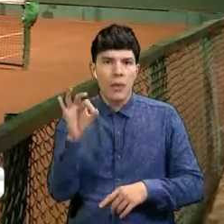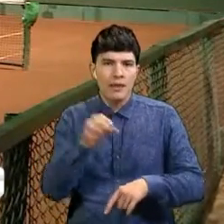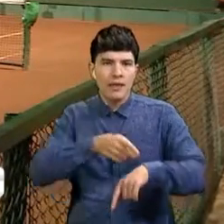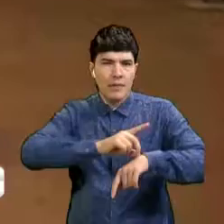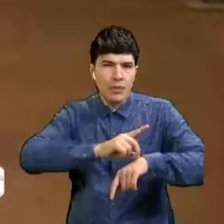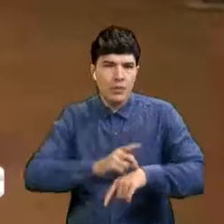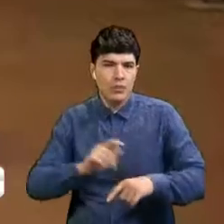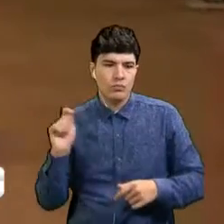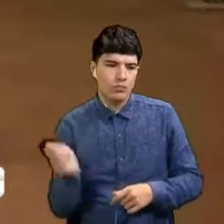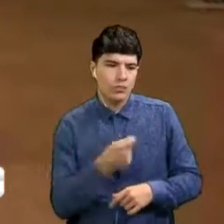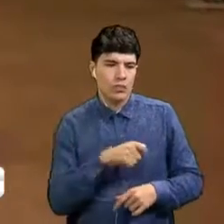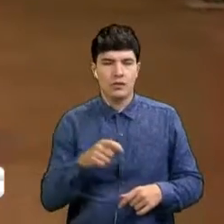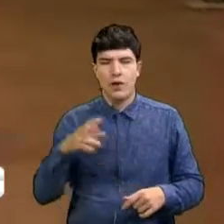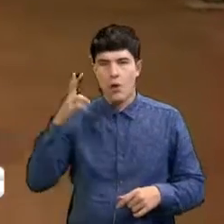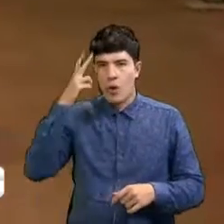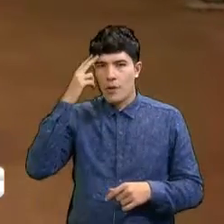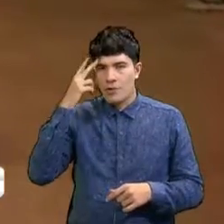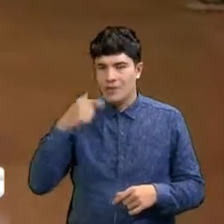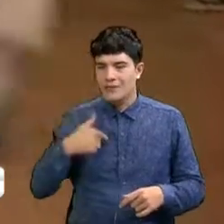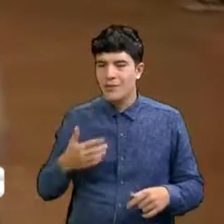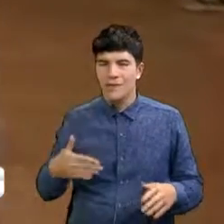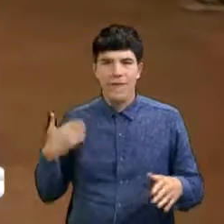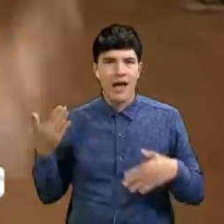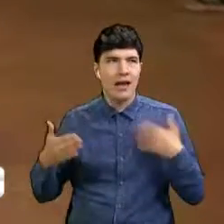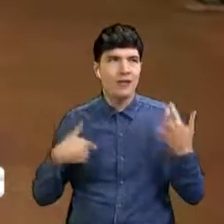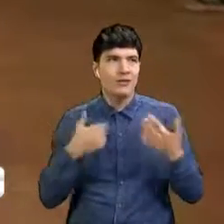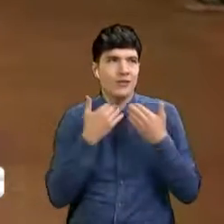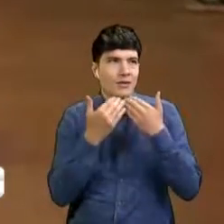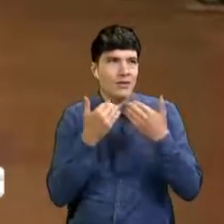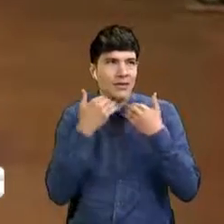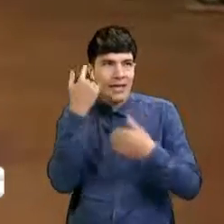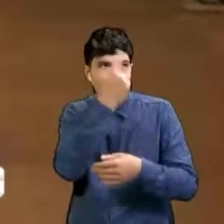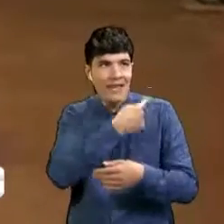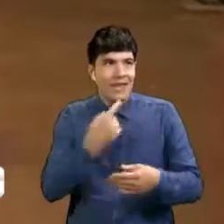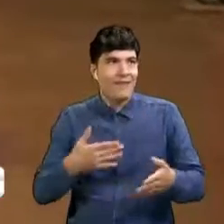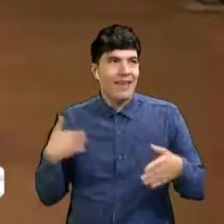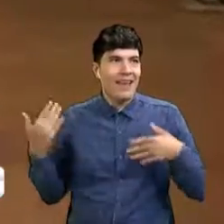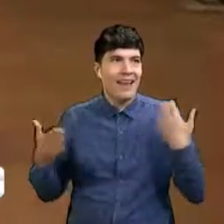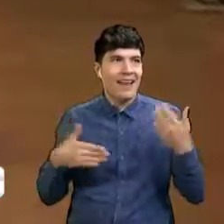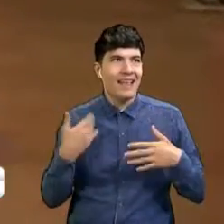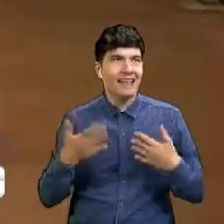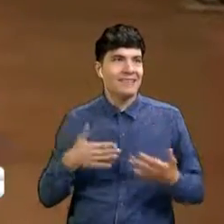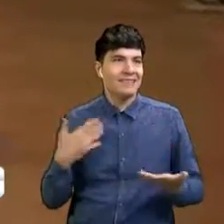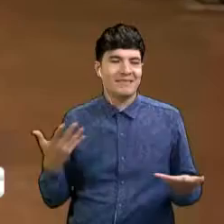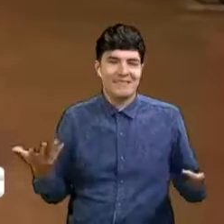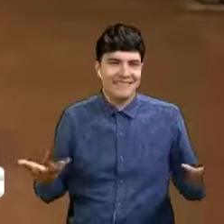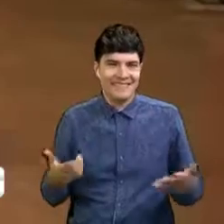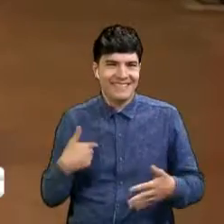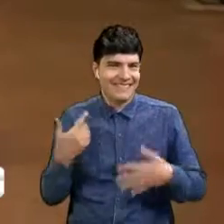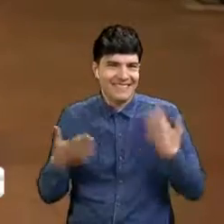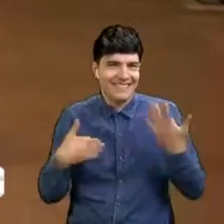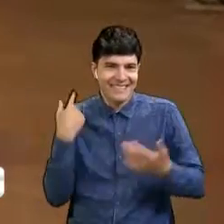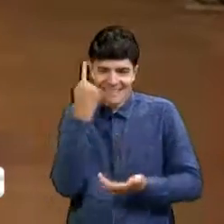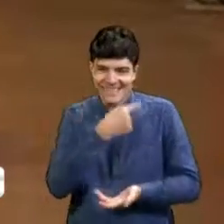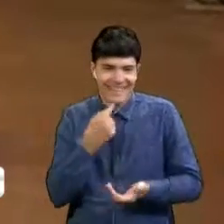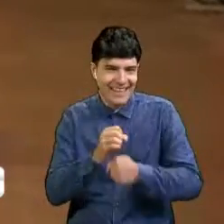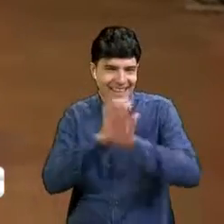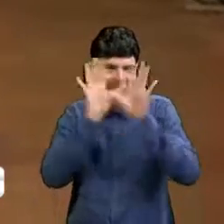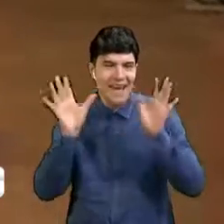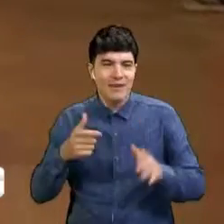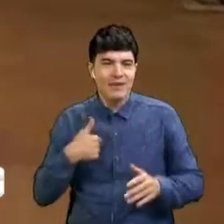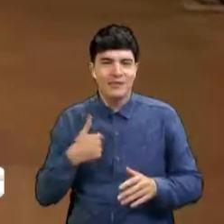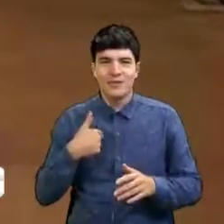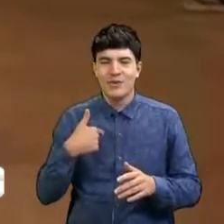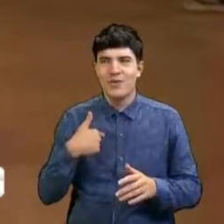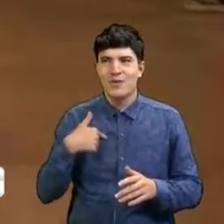partido feliz obviamente no sé si se me nota en la cara la alegría que tengo pues claro yo no sabes